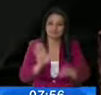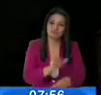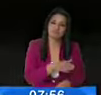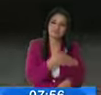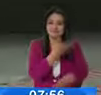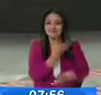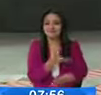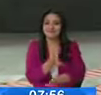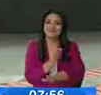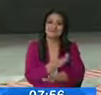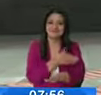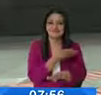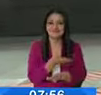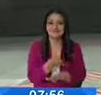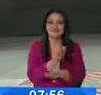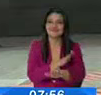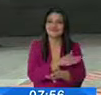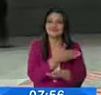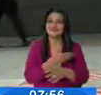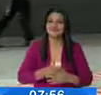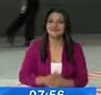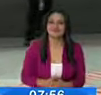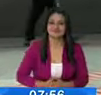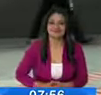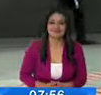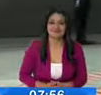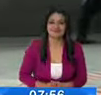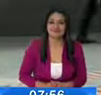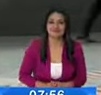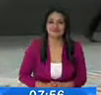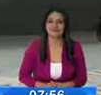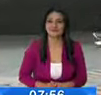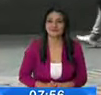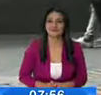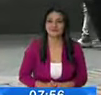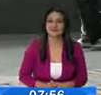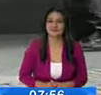termina. Informó Patricia Aldaz.